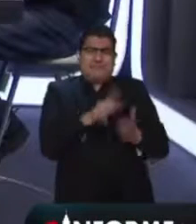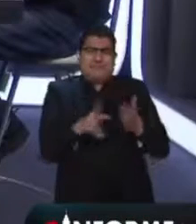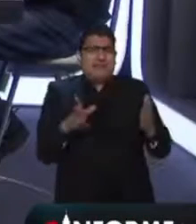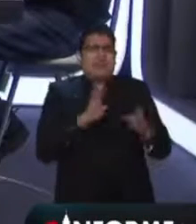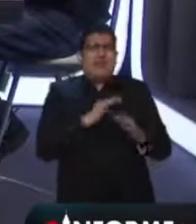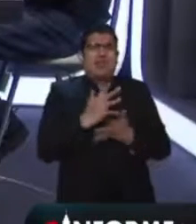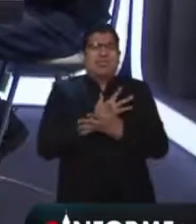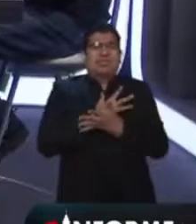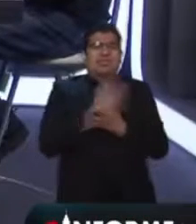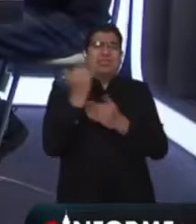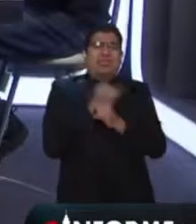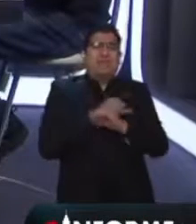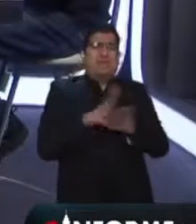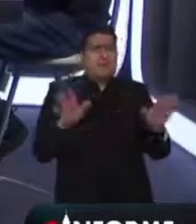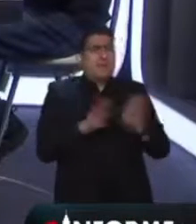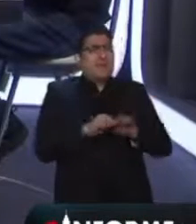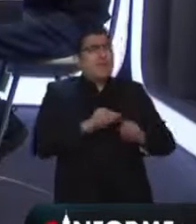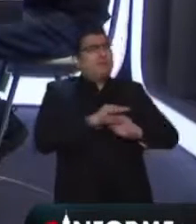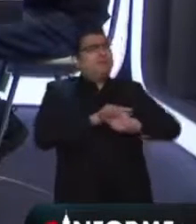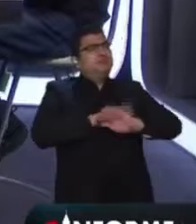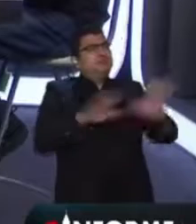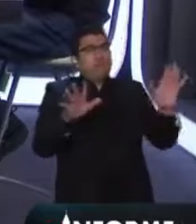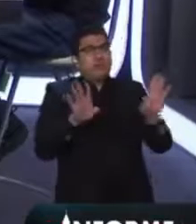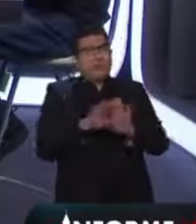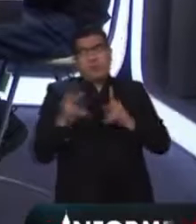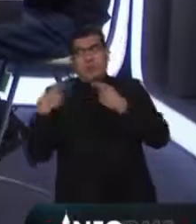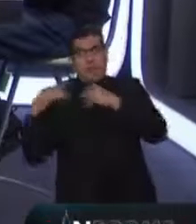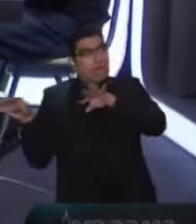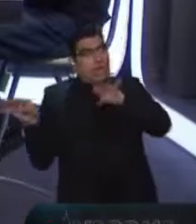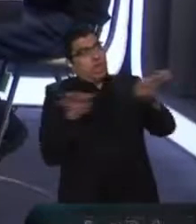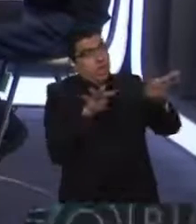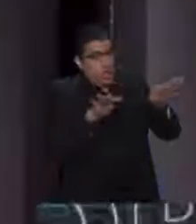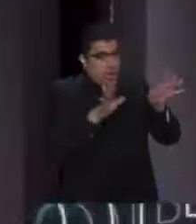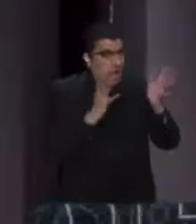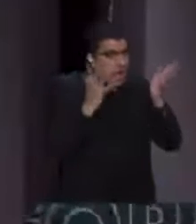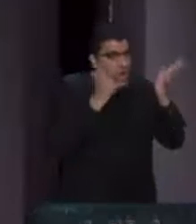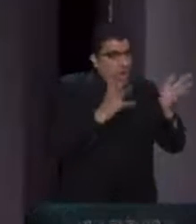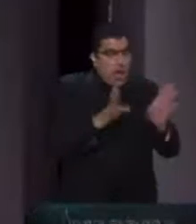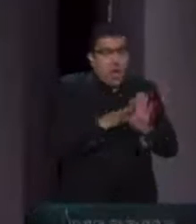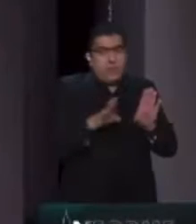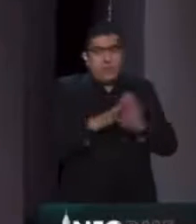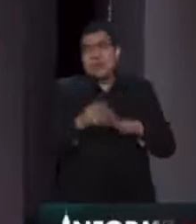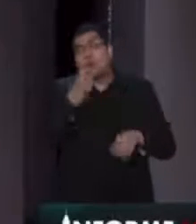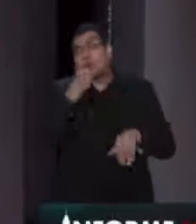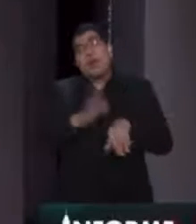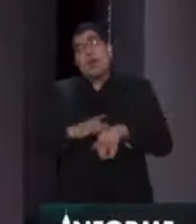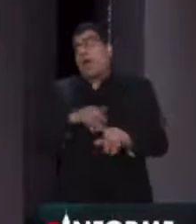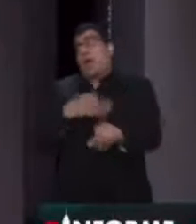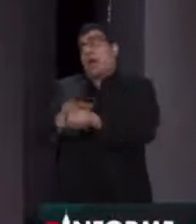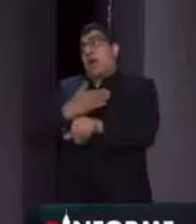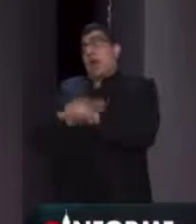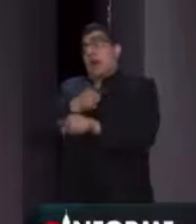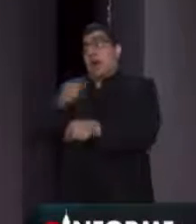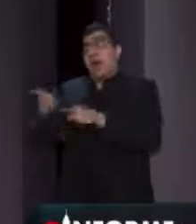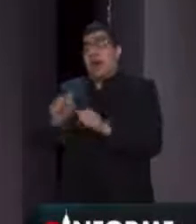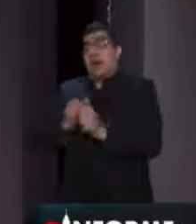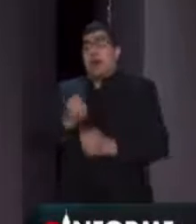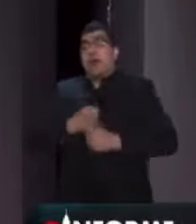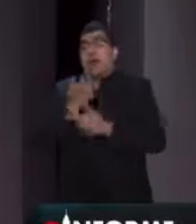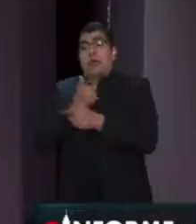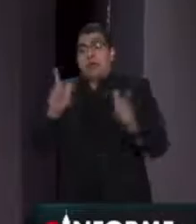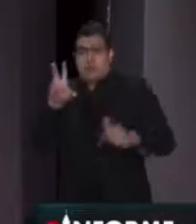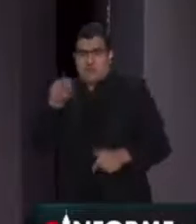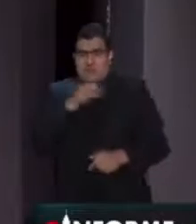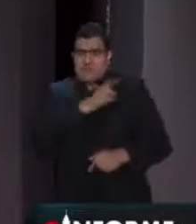están alterando la información pública, por supuesto que van a llamar la atención, ¿no? Pero después que no digan que los están atacando con la su libertad de expresión, cuando hay periodistas